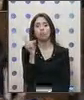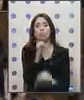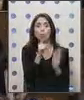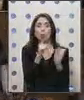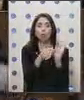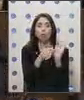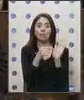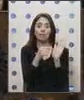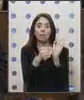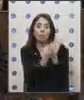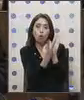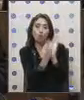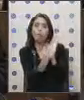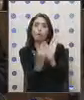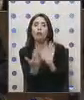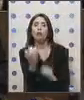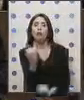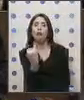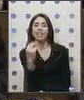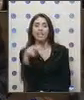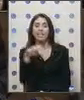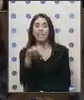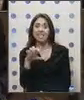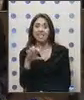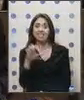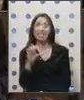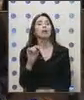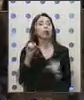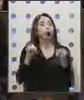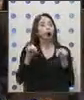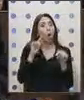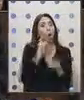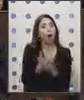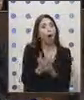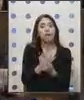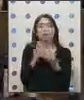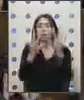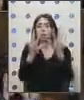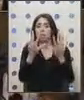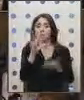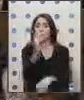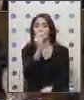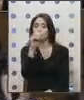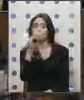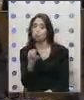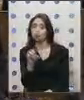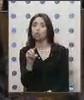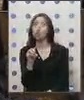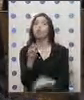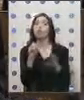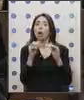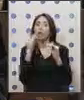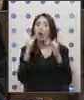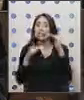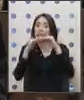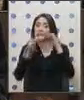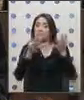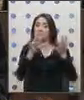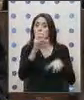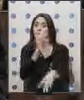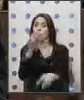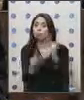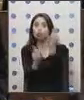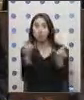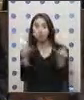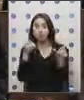Instituto Nacional de Estadística, hoy día tenemos prácticamente un 18%, avanzamos hacia un 18% de población